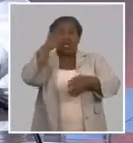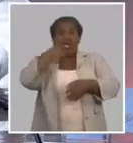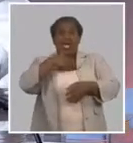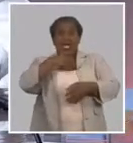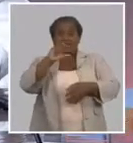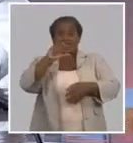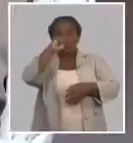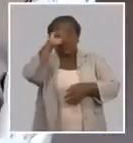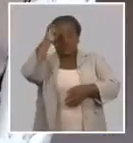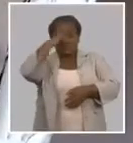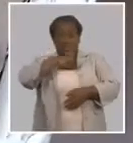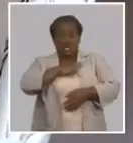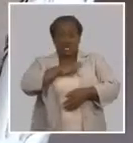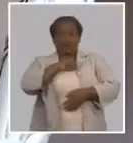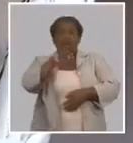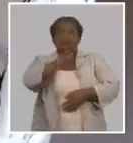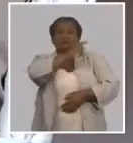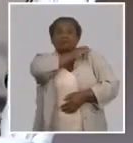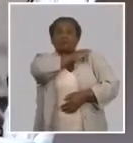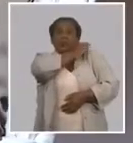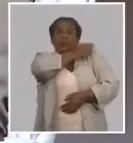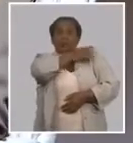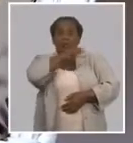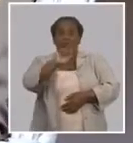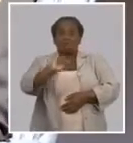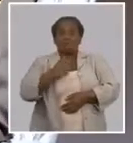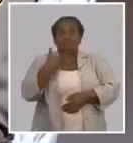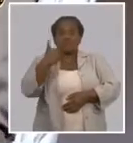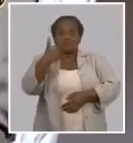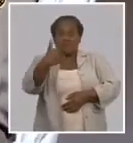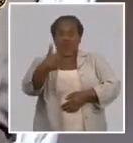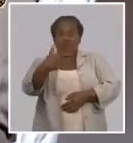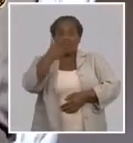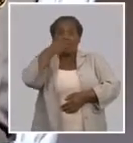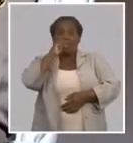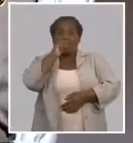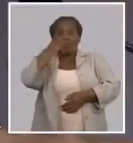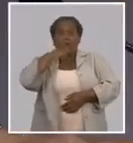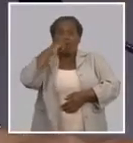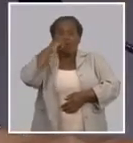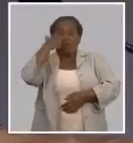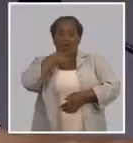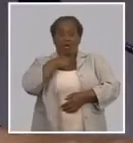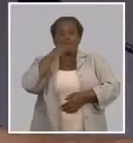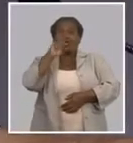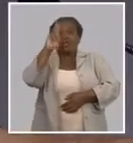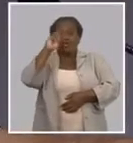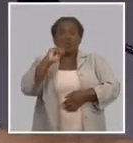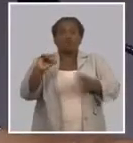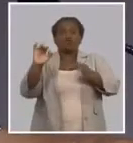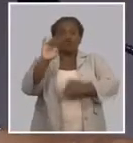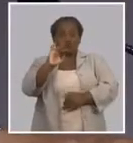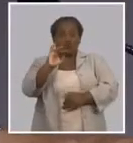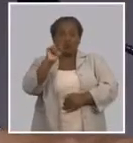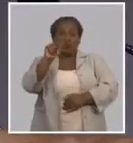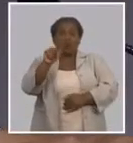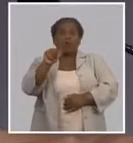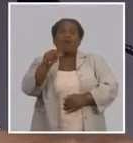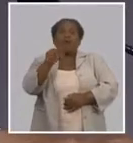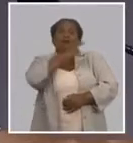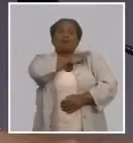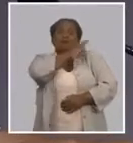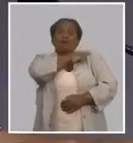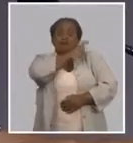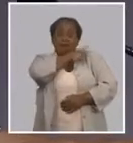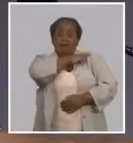el coronel william pérez gonzález vice jefe de la aduana de la repubblica y el doctor carmelo trujillo marchado jefe de control sanitario internacional